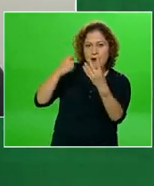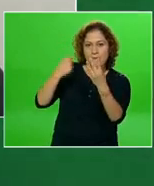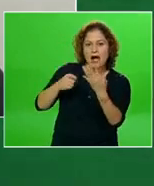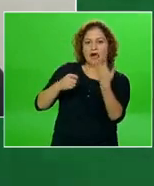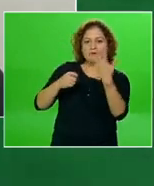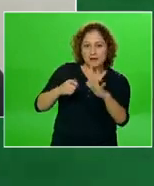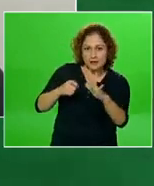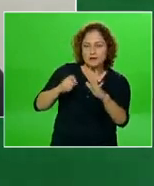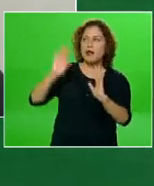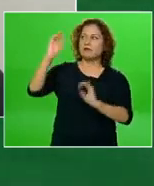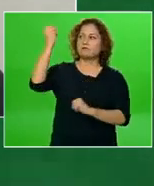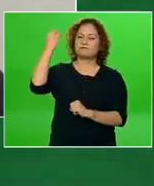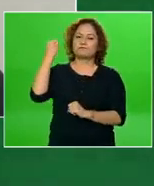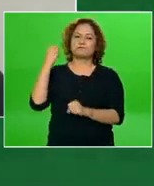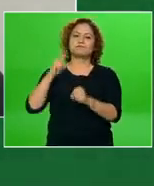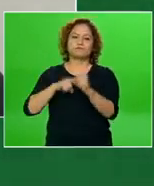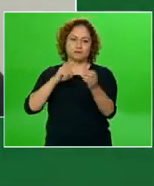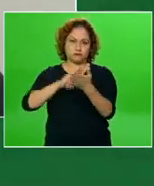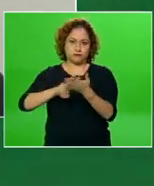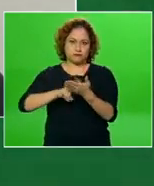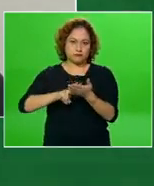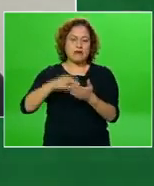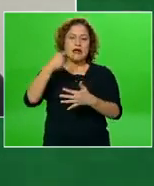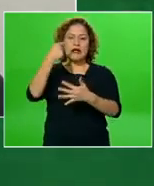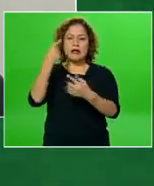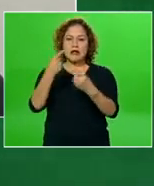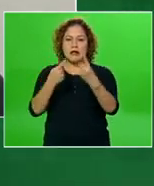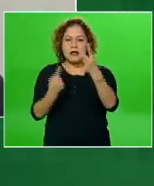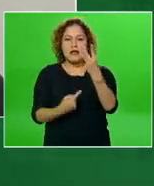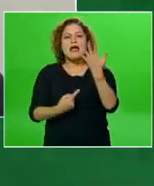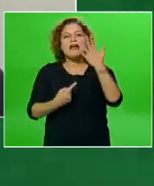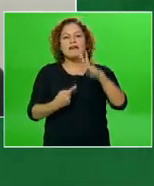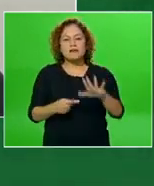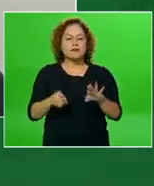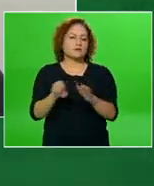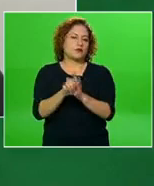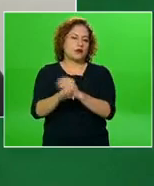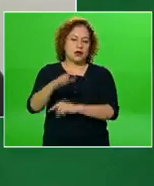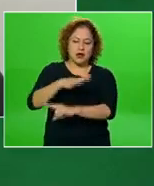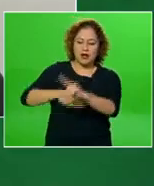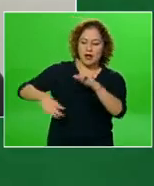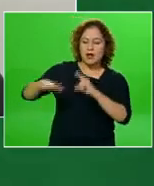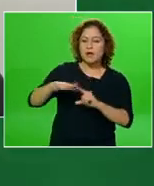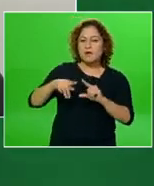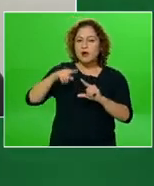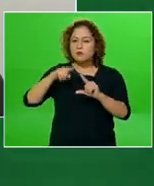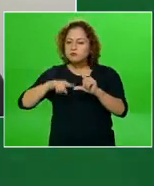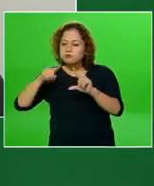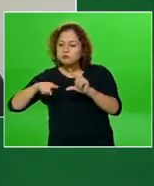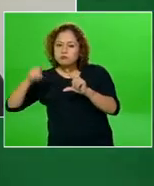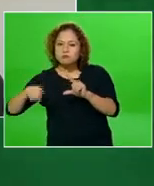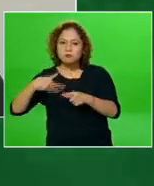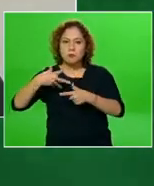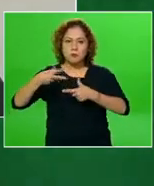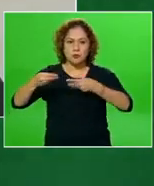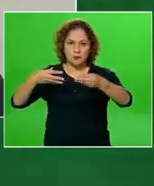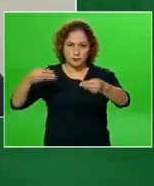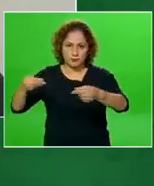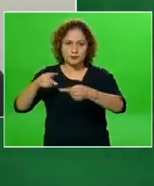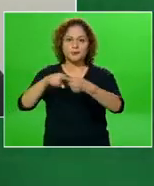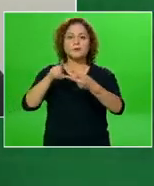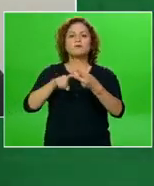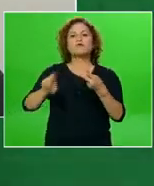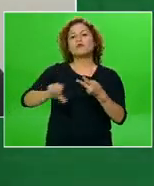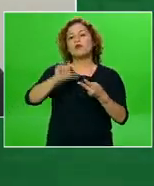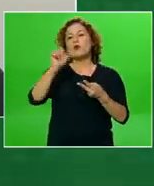desde el monitoreo de cómo está la transmisión en la comunidad indicadores que miren el ere 0